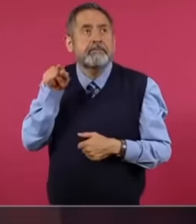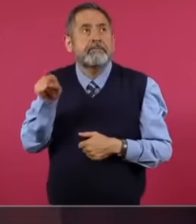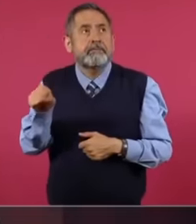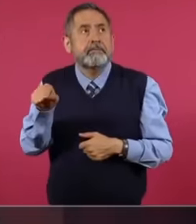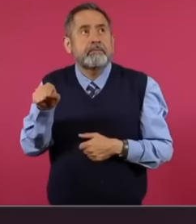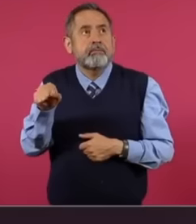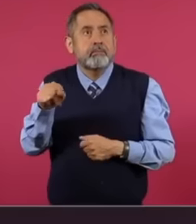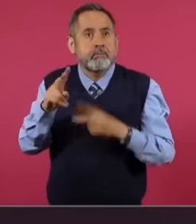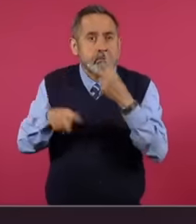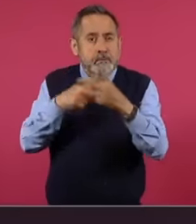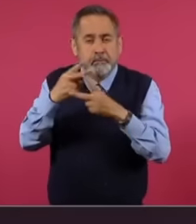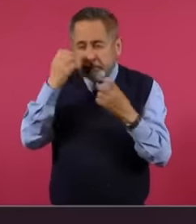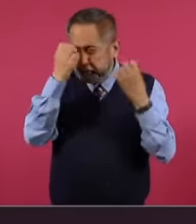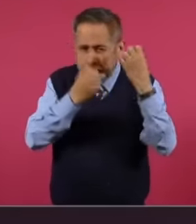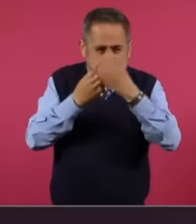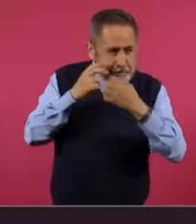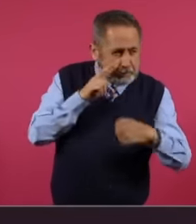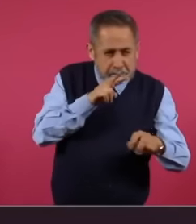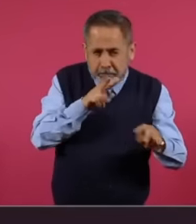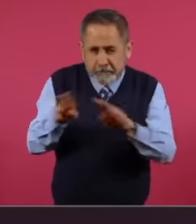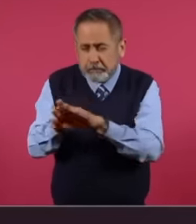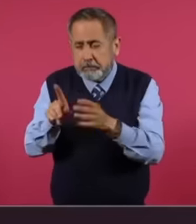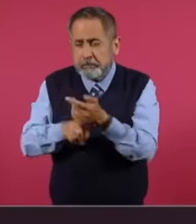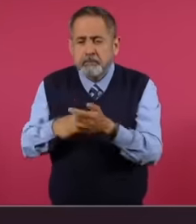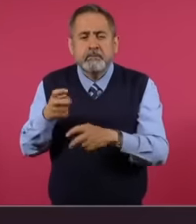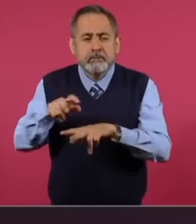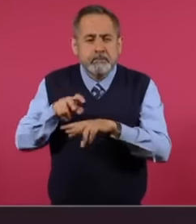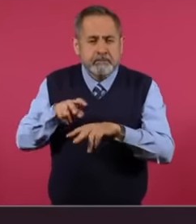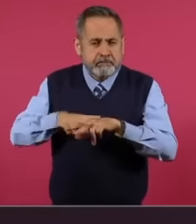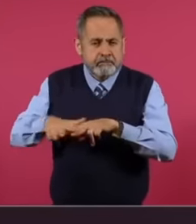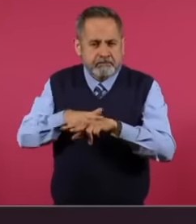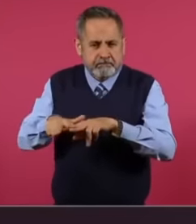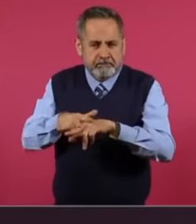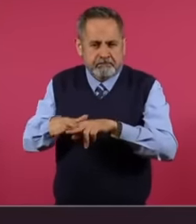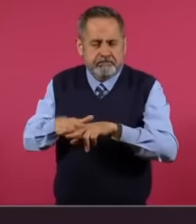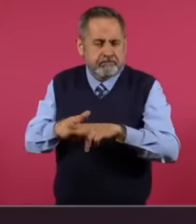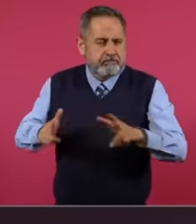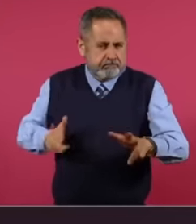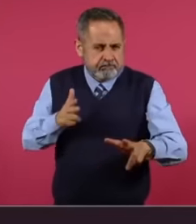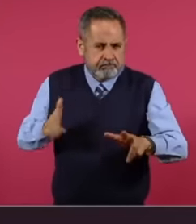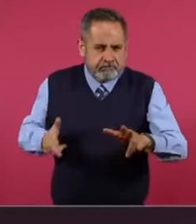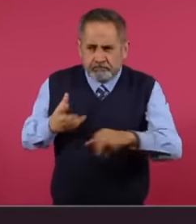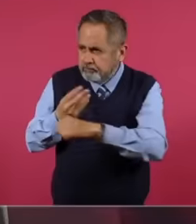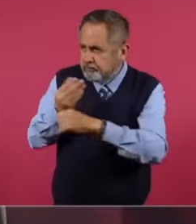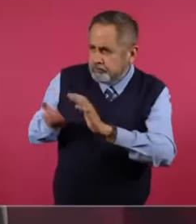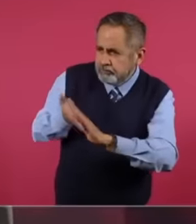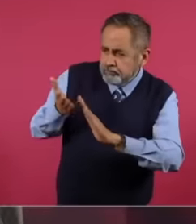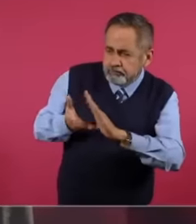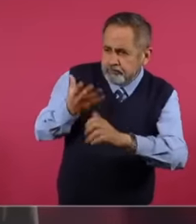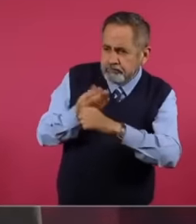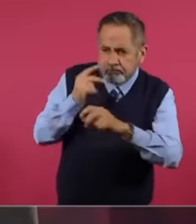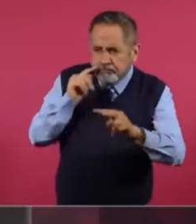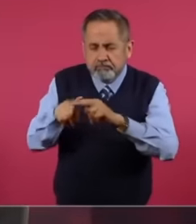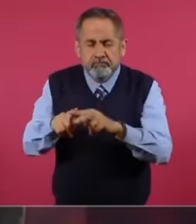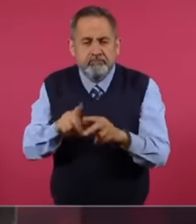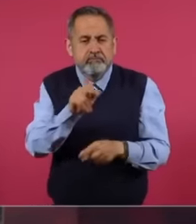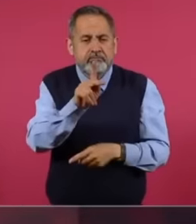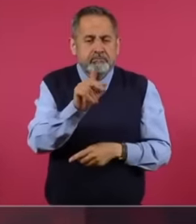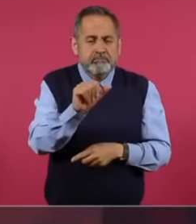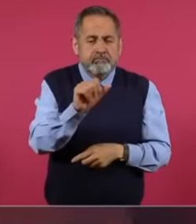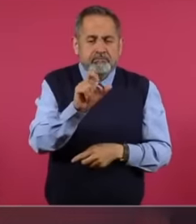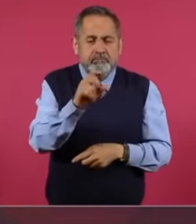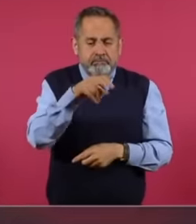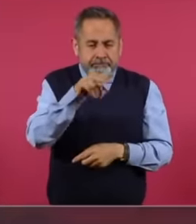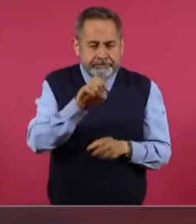Estuvimos evaluando el tren, la construcción del tren de Palenque a